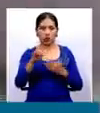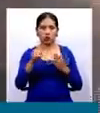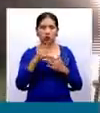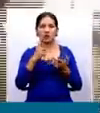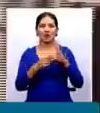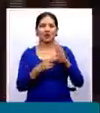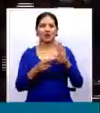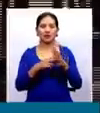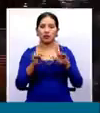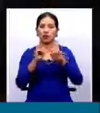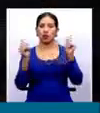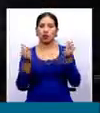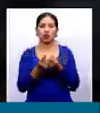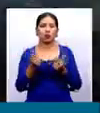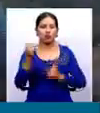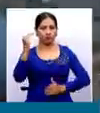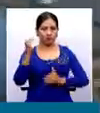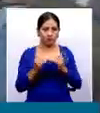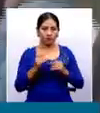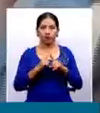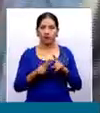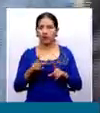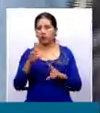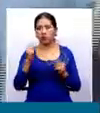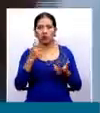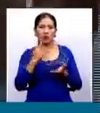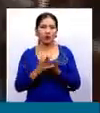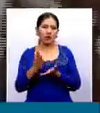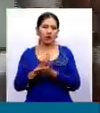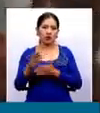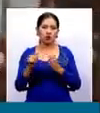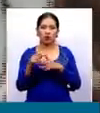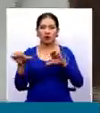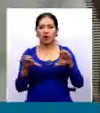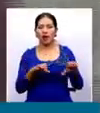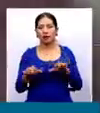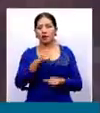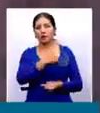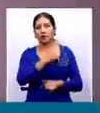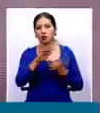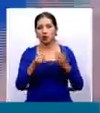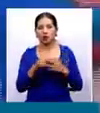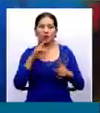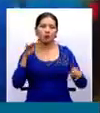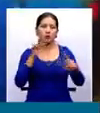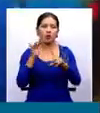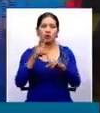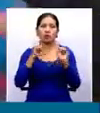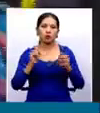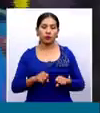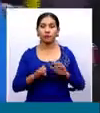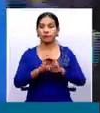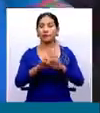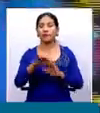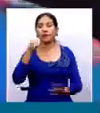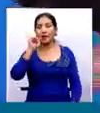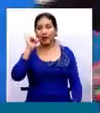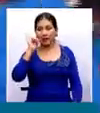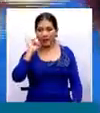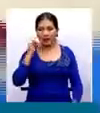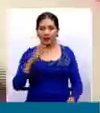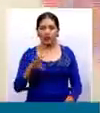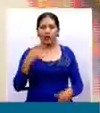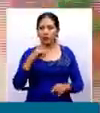grupo minoritario, eso no les da derecho de que puedan actuar de manera violenta. Lamentablemente, el día de ayer era